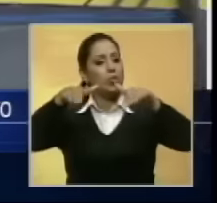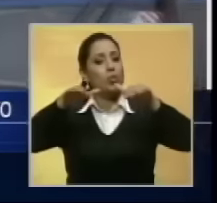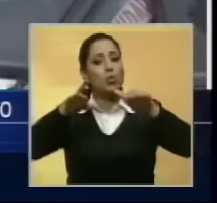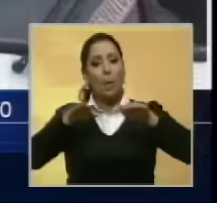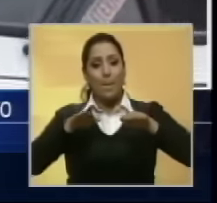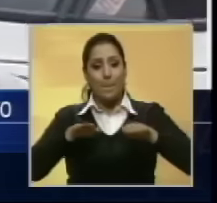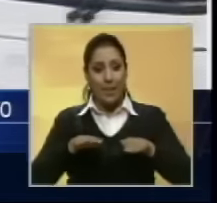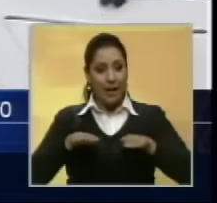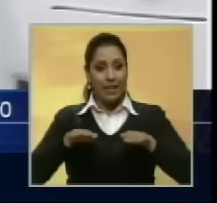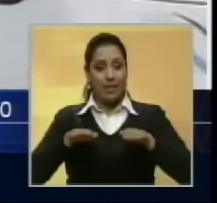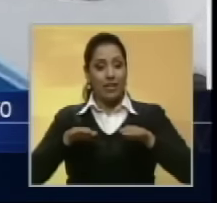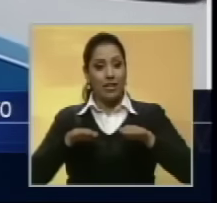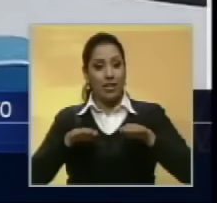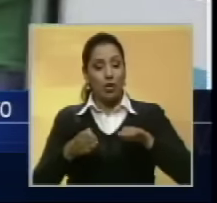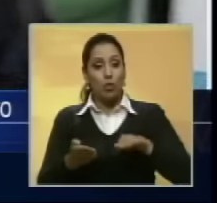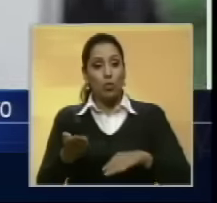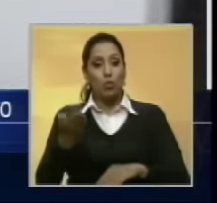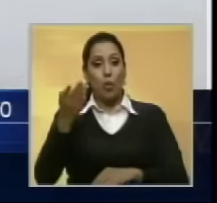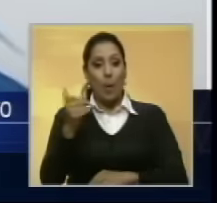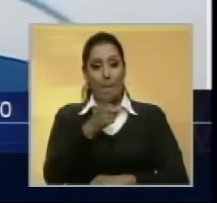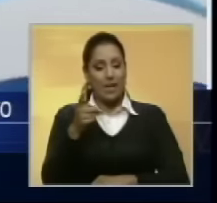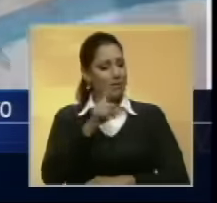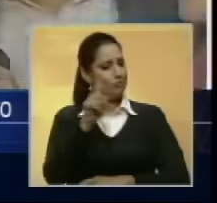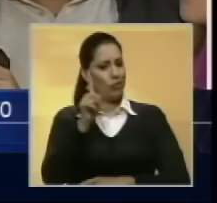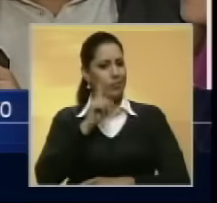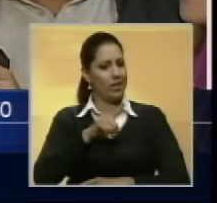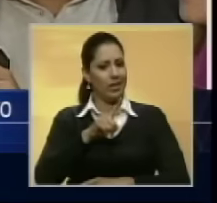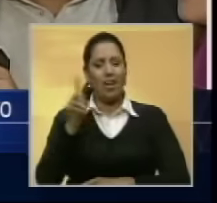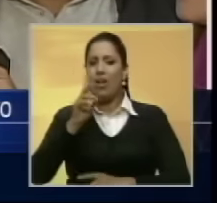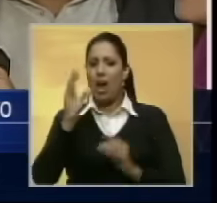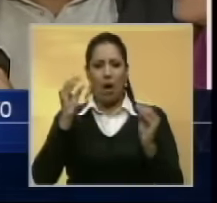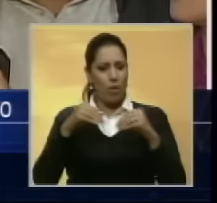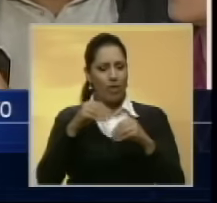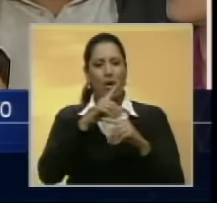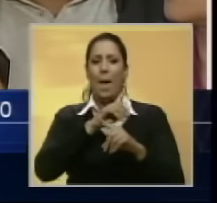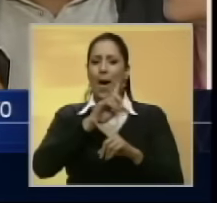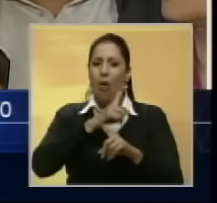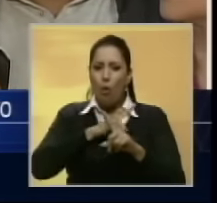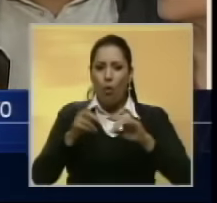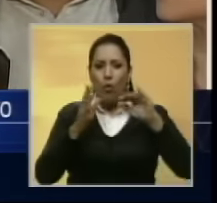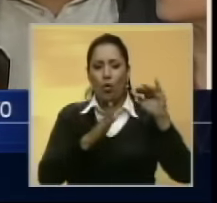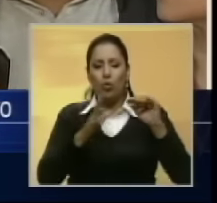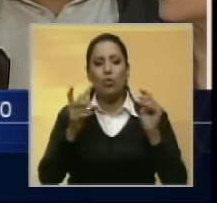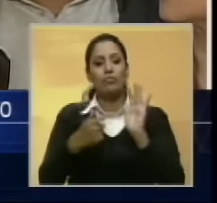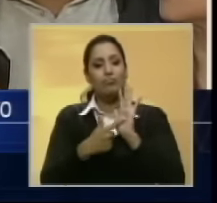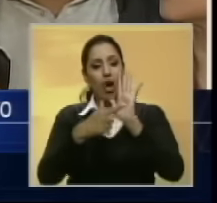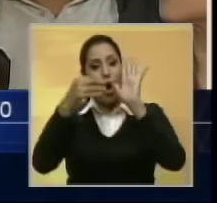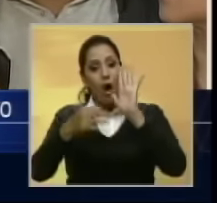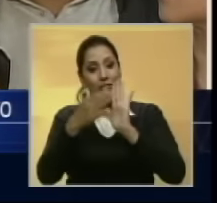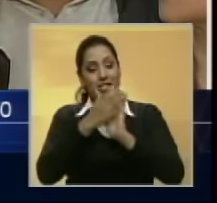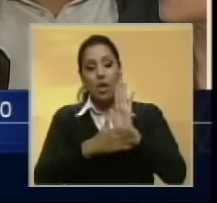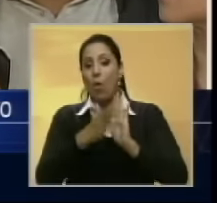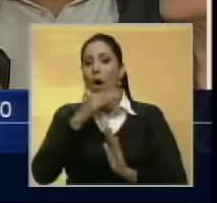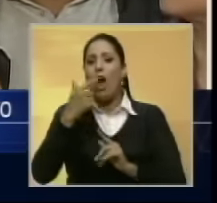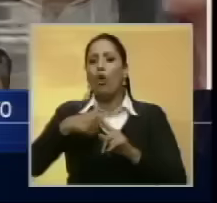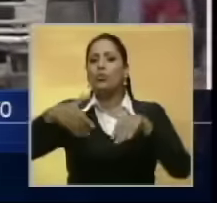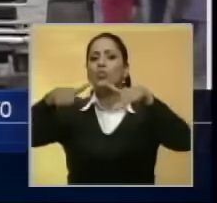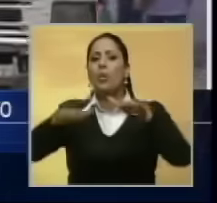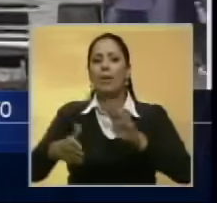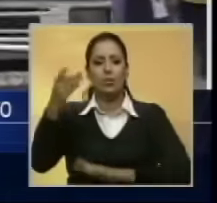suspendía el nombrado aumento. No es verdad, no hay ningún acuerdo más allá de la publicación de la Gaceta, no existe una